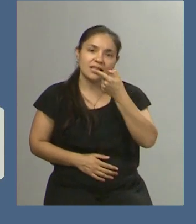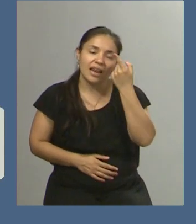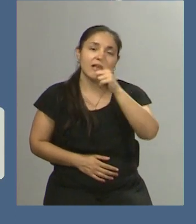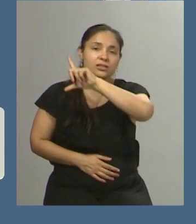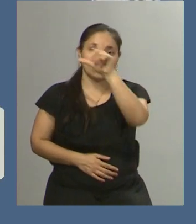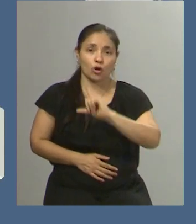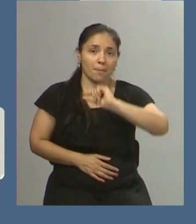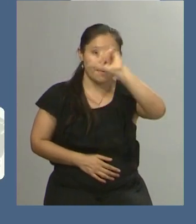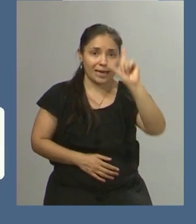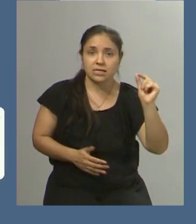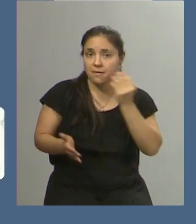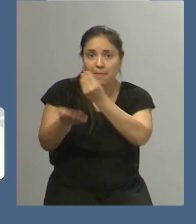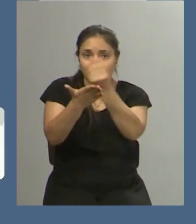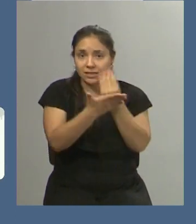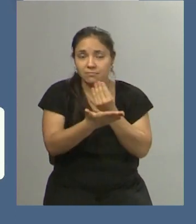países participantes,